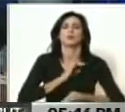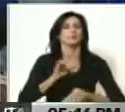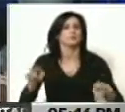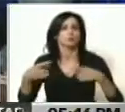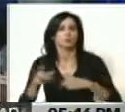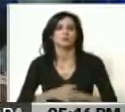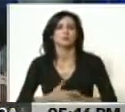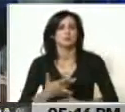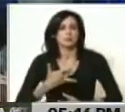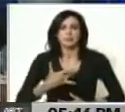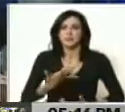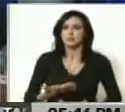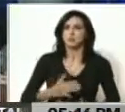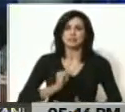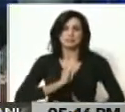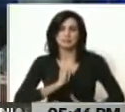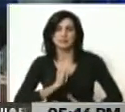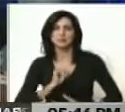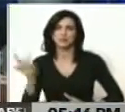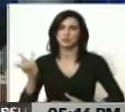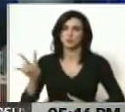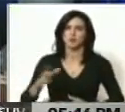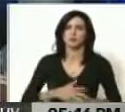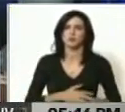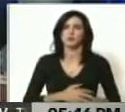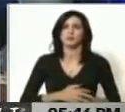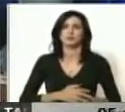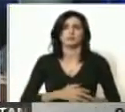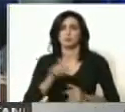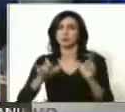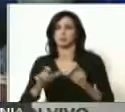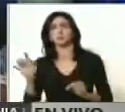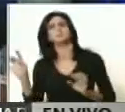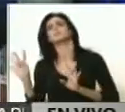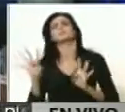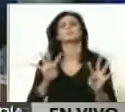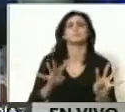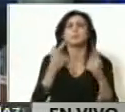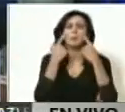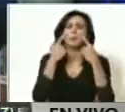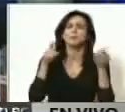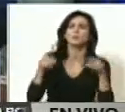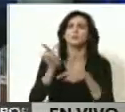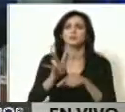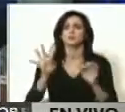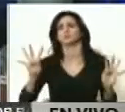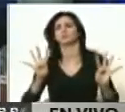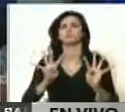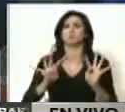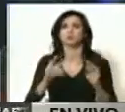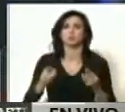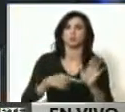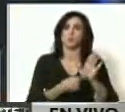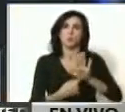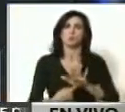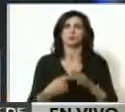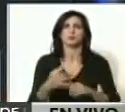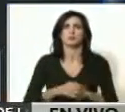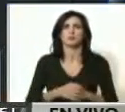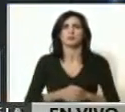cada día cuando vienen esos programadores a ver que, cómo es la música aquí. Bueno, para Carmelo con